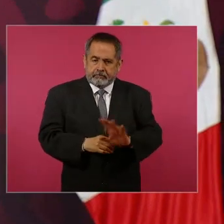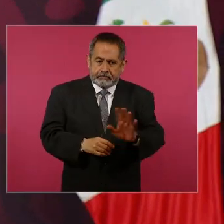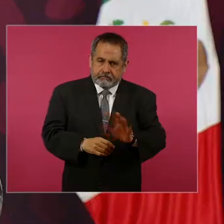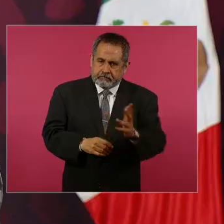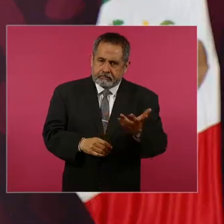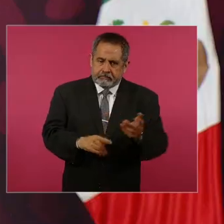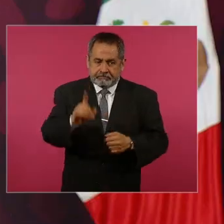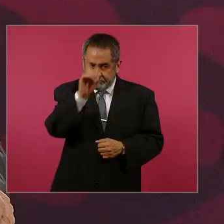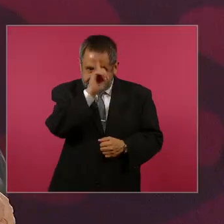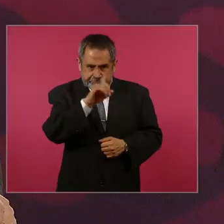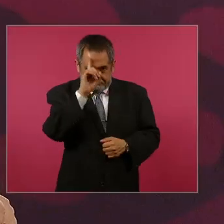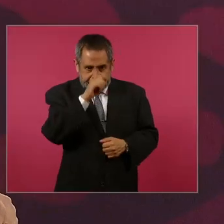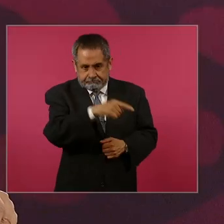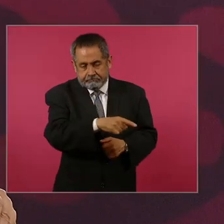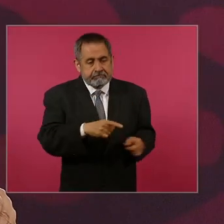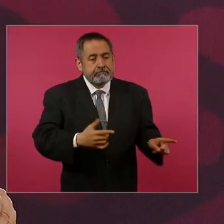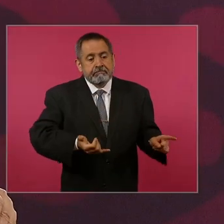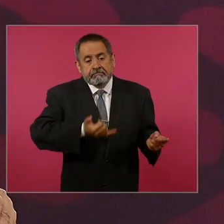Se cometieron